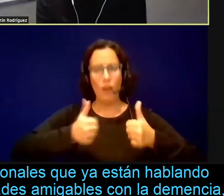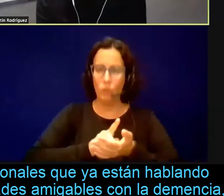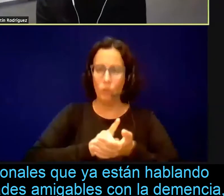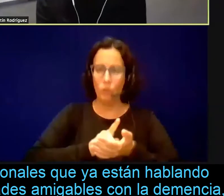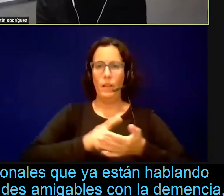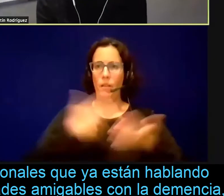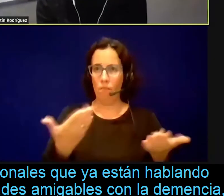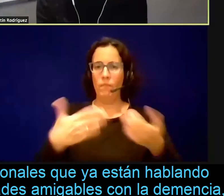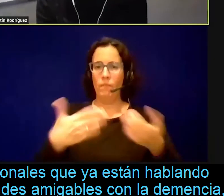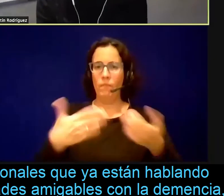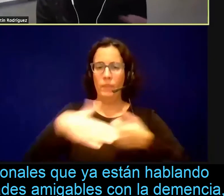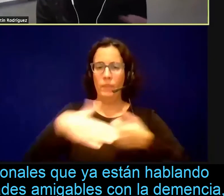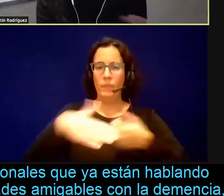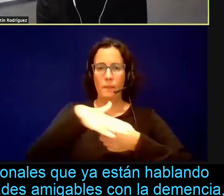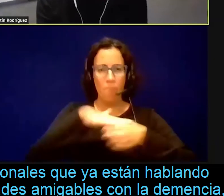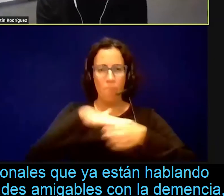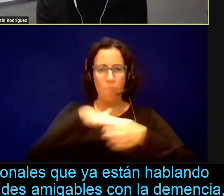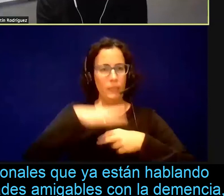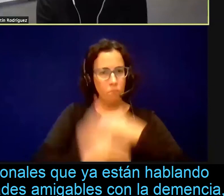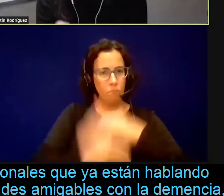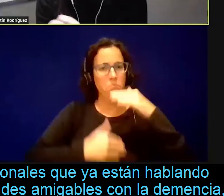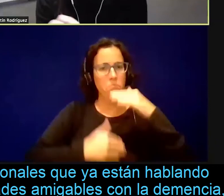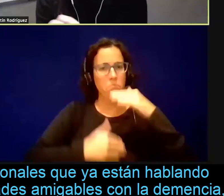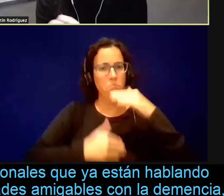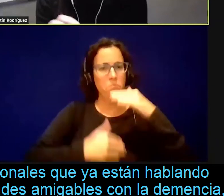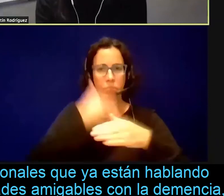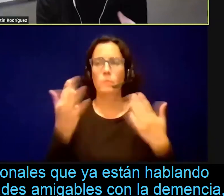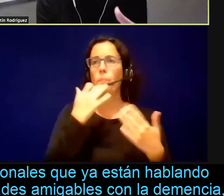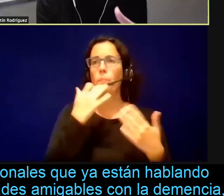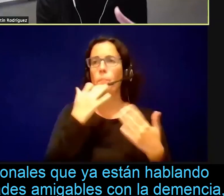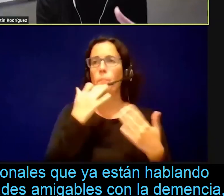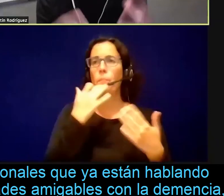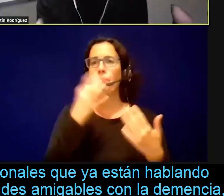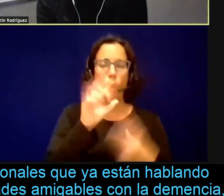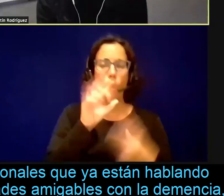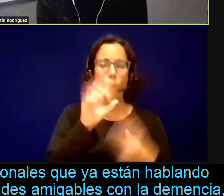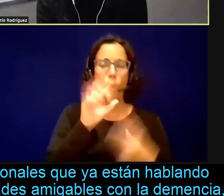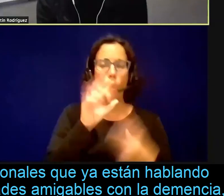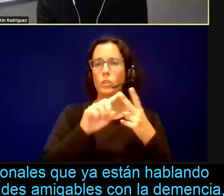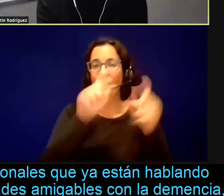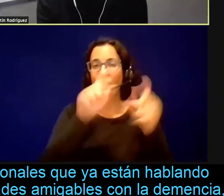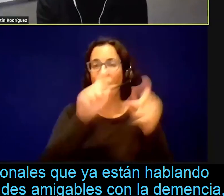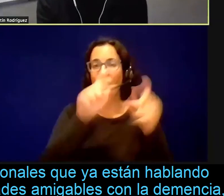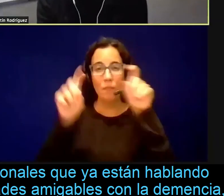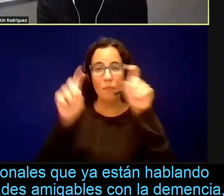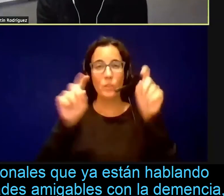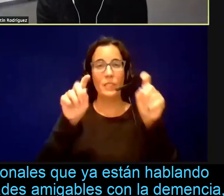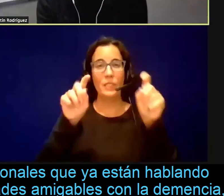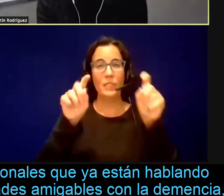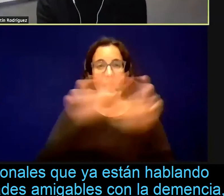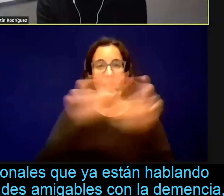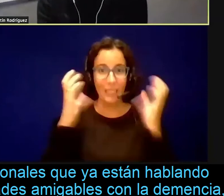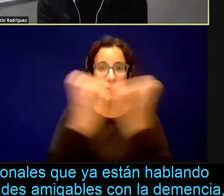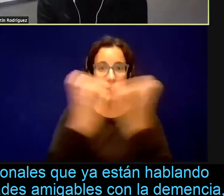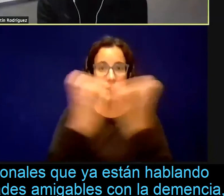hay la Organización Mundial de la Salud, o sea, hay millones de organismos internacionales que ya están hablando del envejecimiento, de la discapacidad,